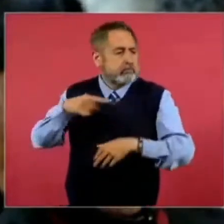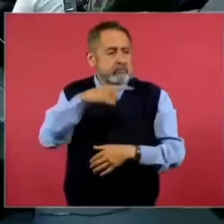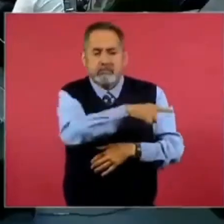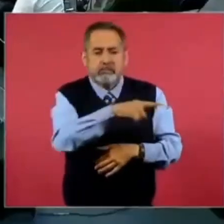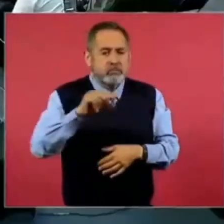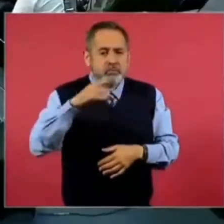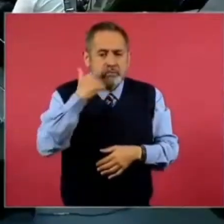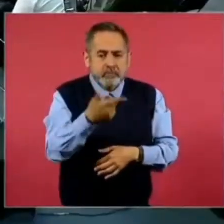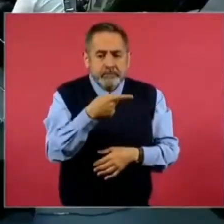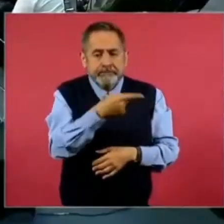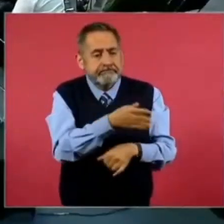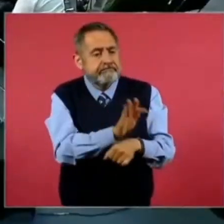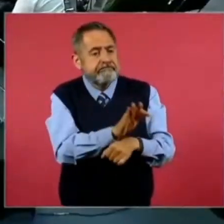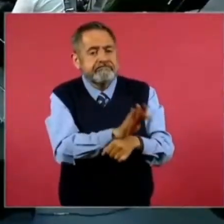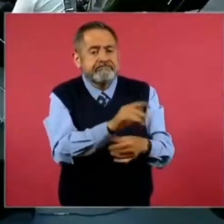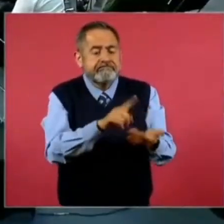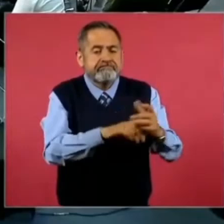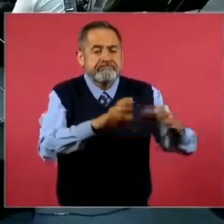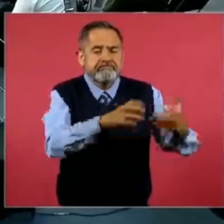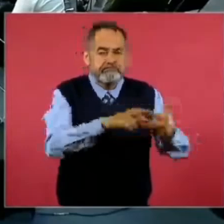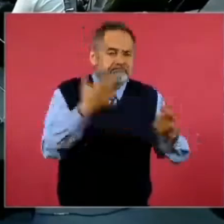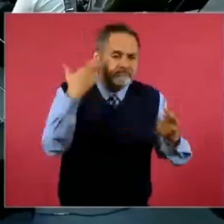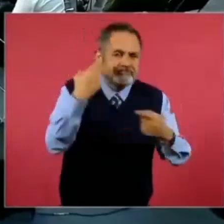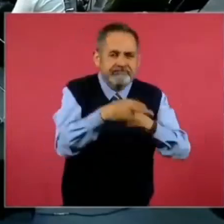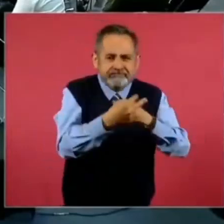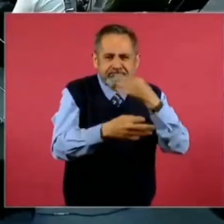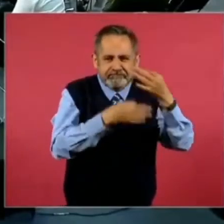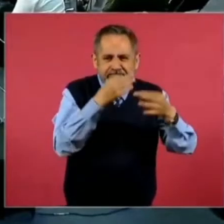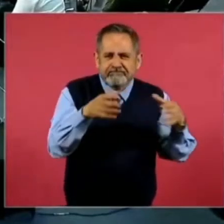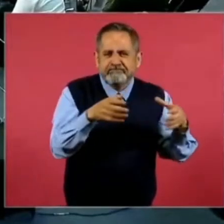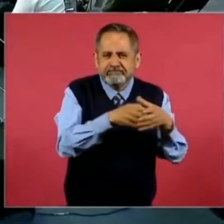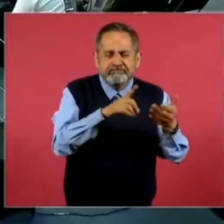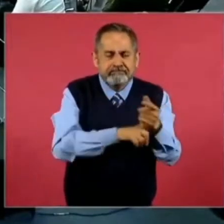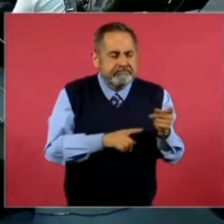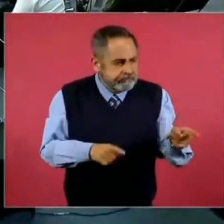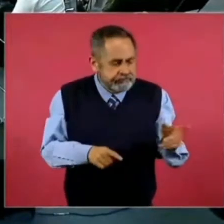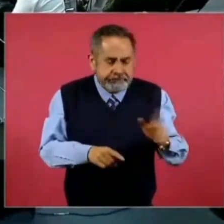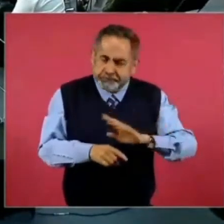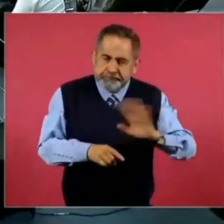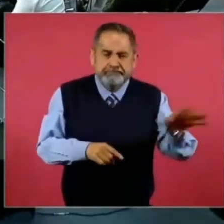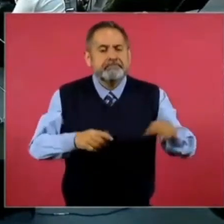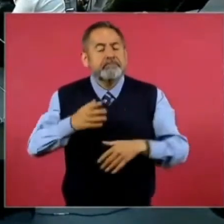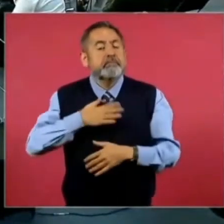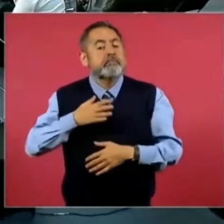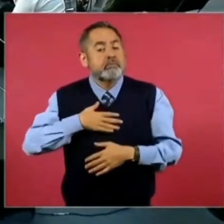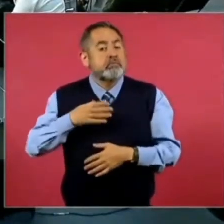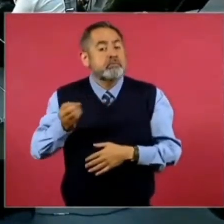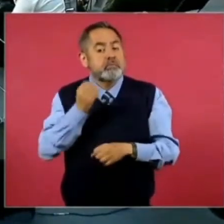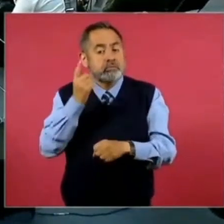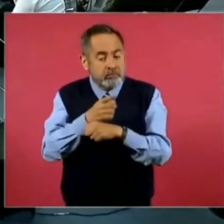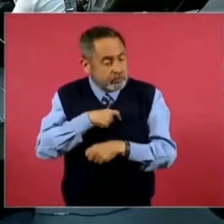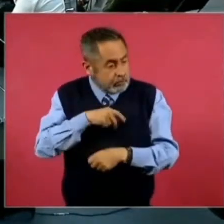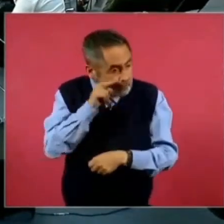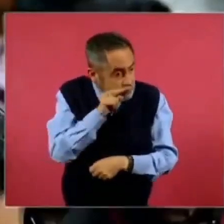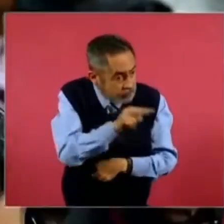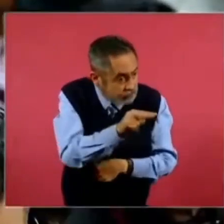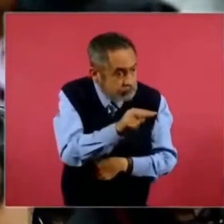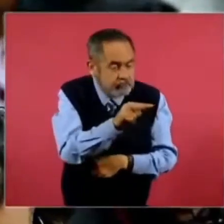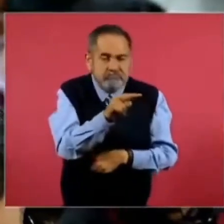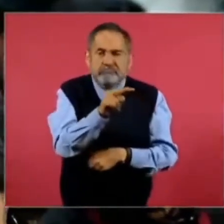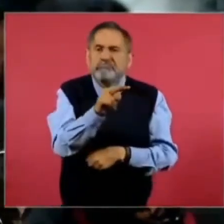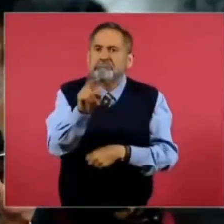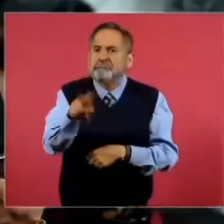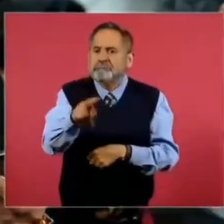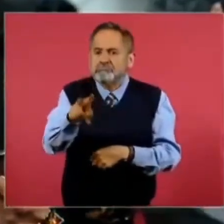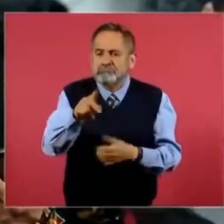siguen protegiendo estos monopolios de radio, televisión. Ya tuve la oportunidad, presidente, de ver